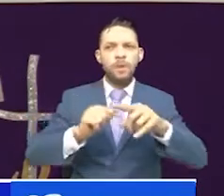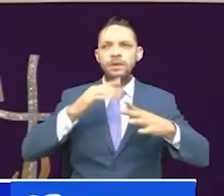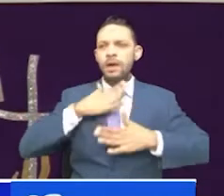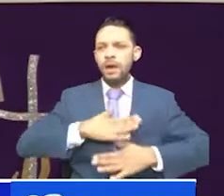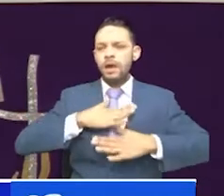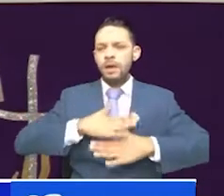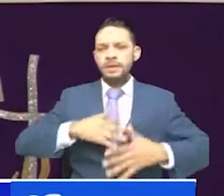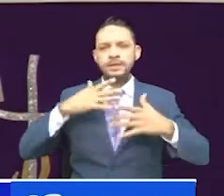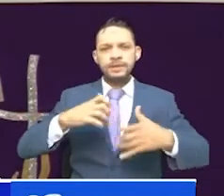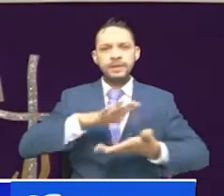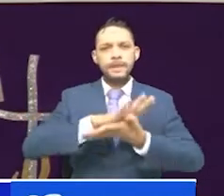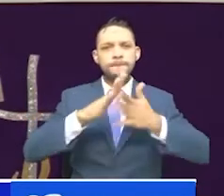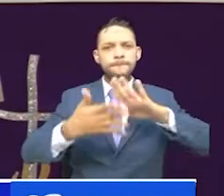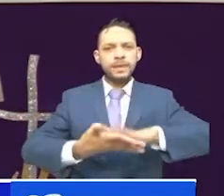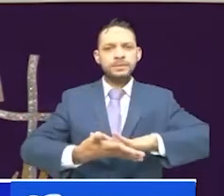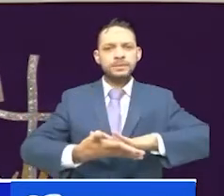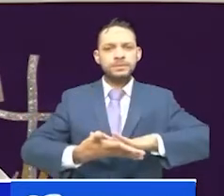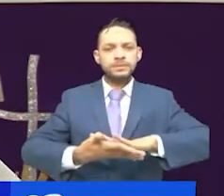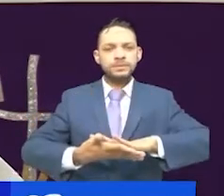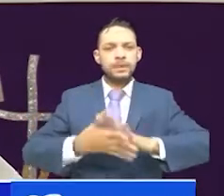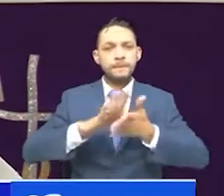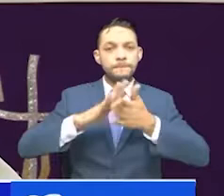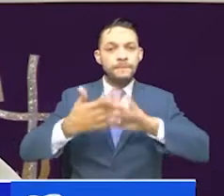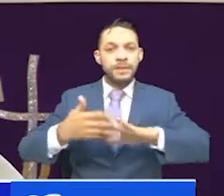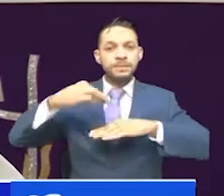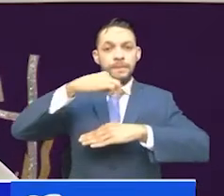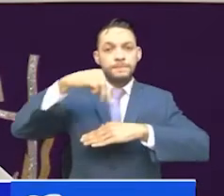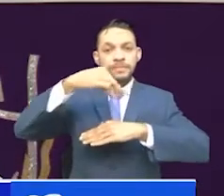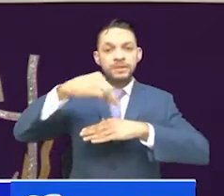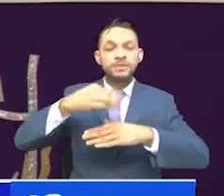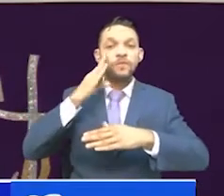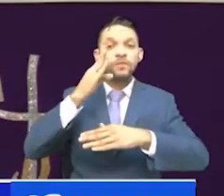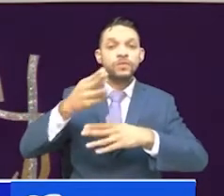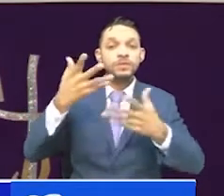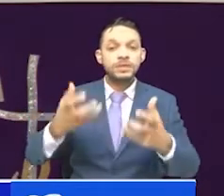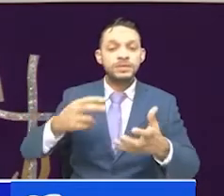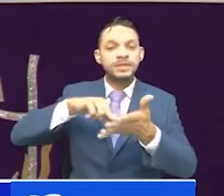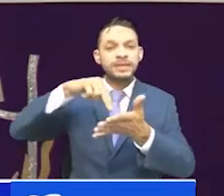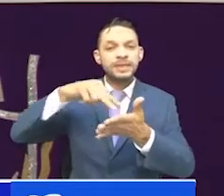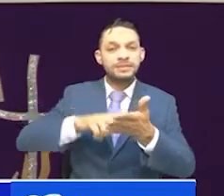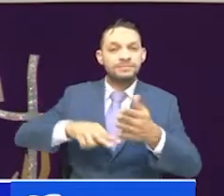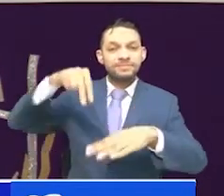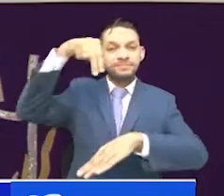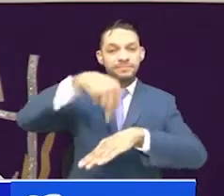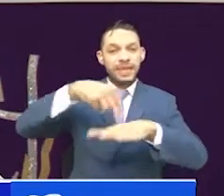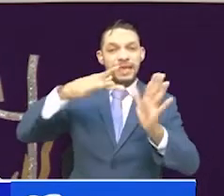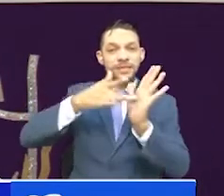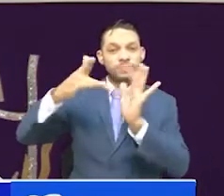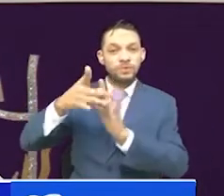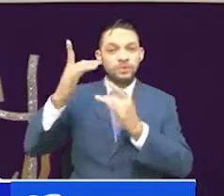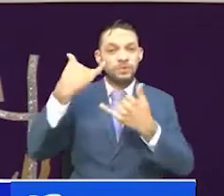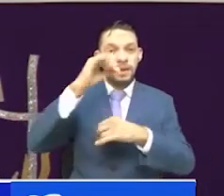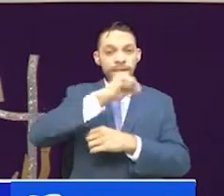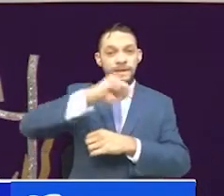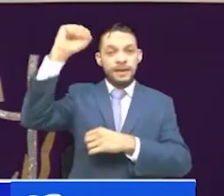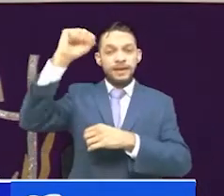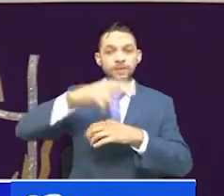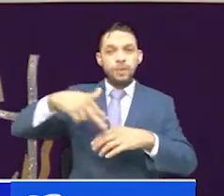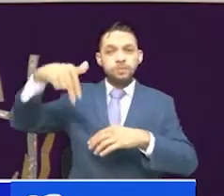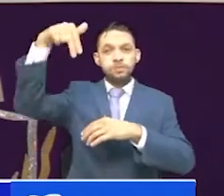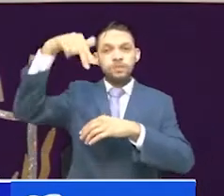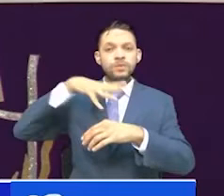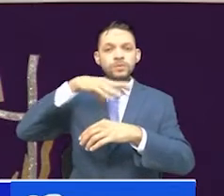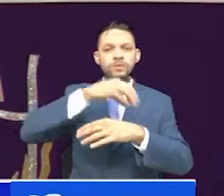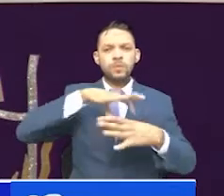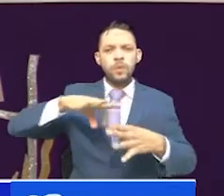la Pascua. La Pascua es la vida nueva, es la resurrección que Cristo ya ganó para nosotros y que nosotros debemos